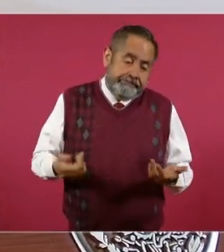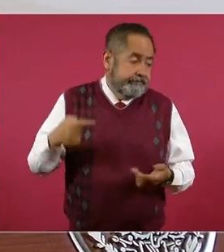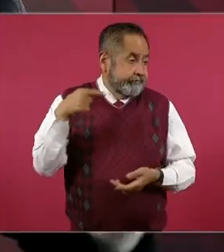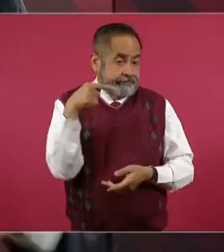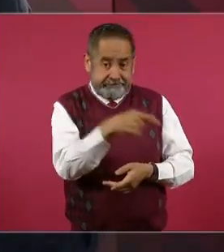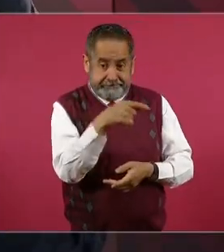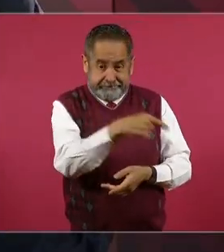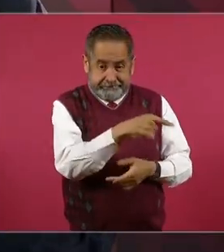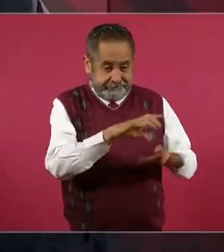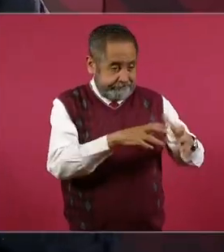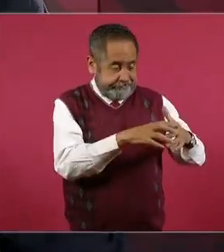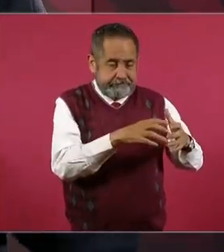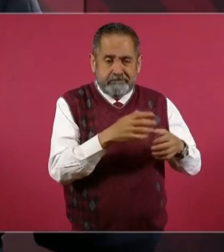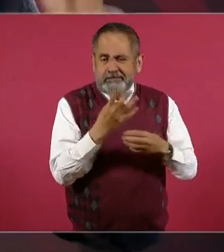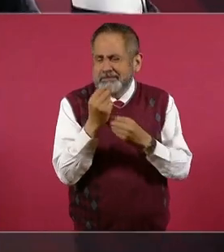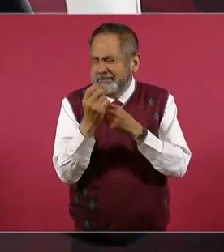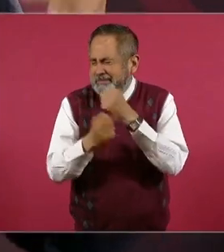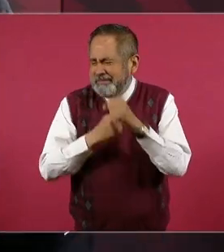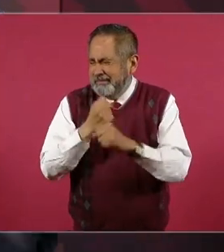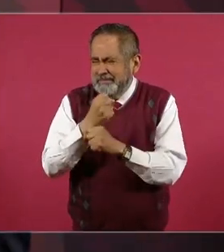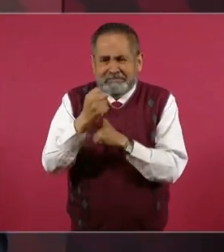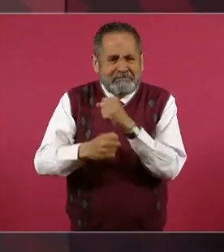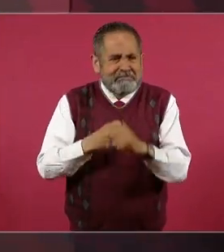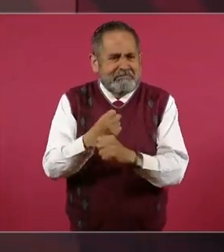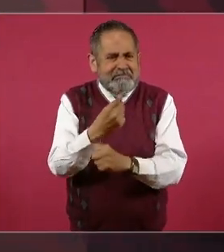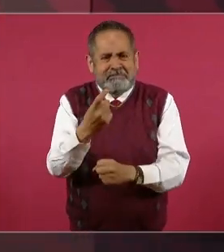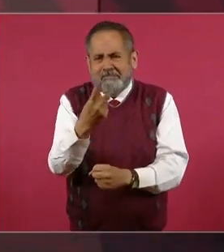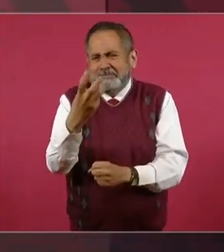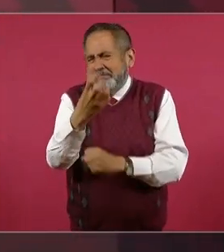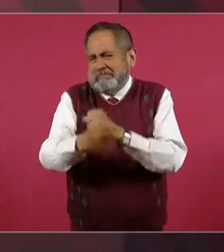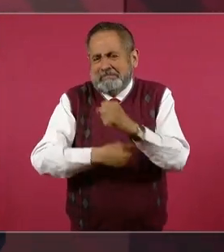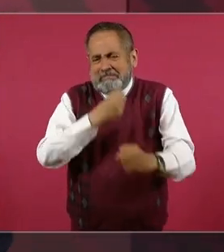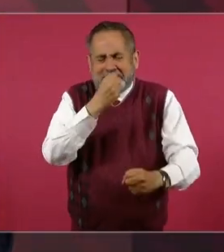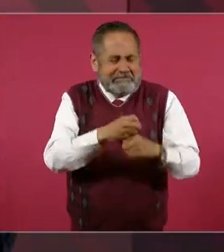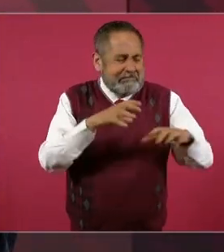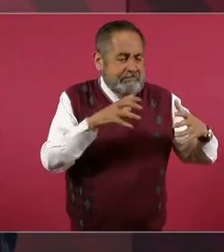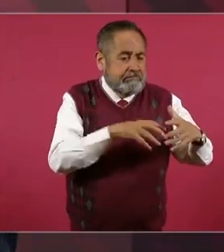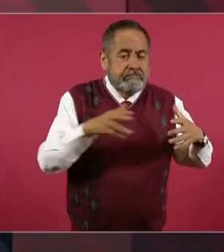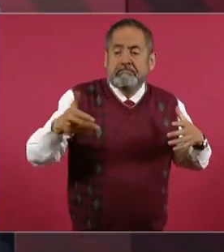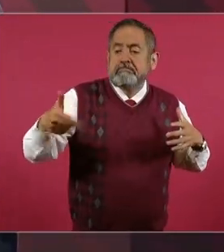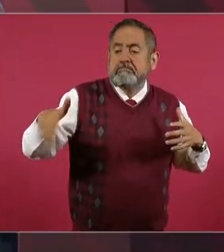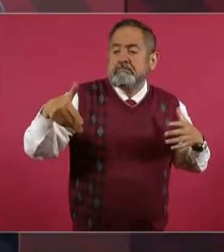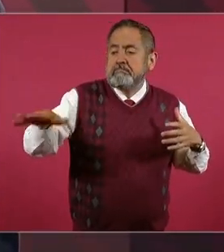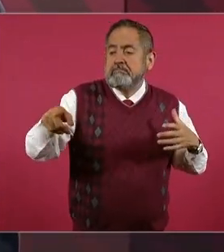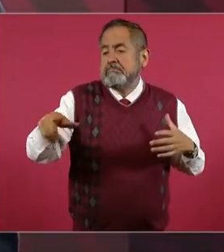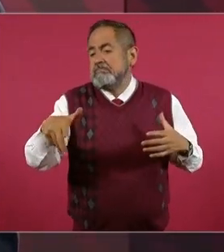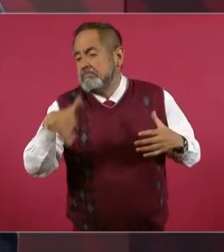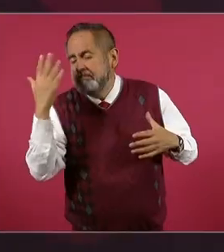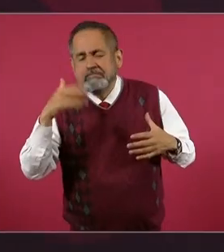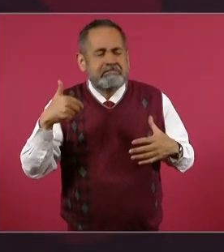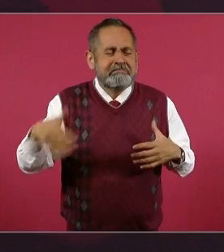tiempo, por siglos, el pueblo no existía.